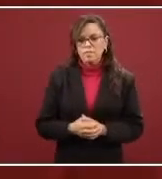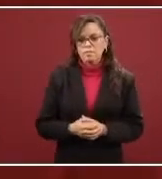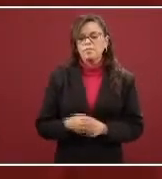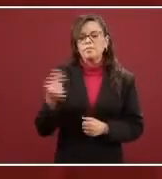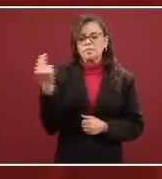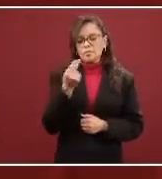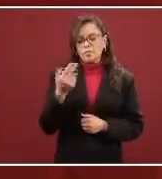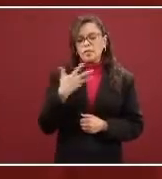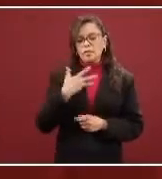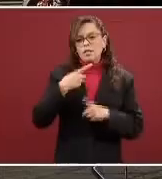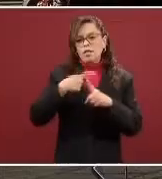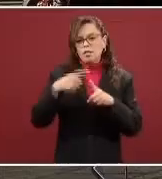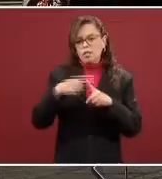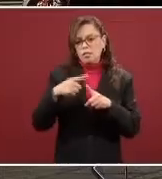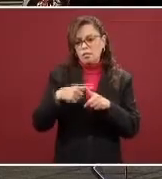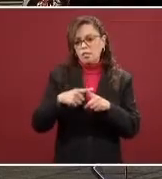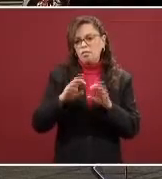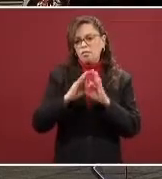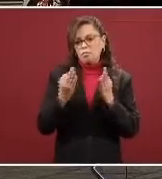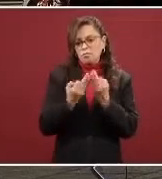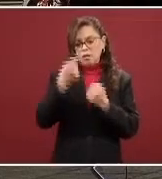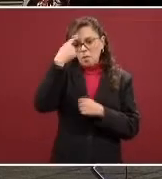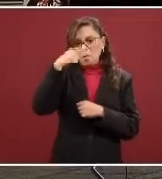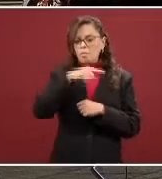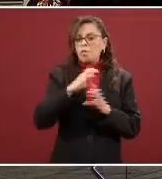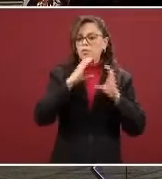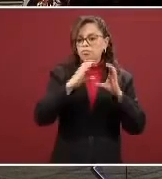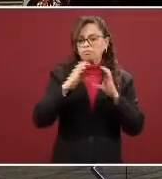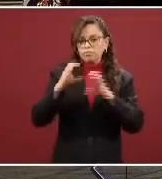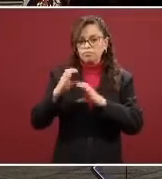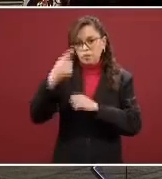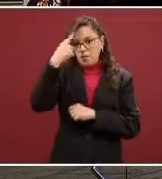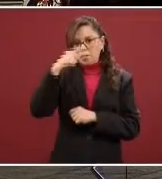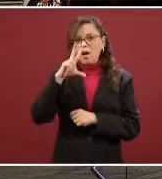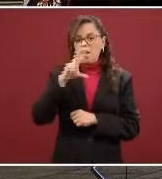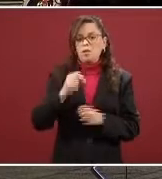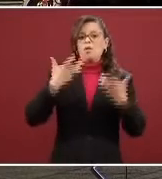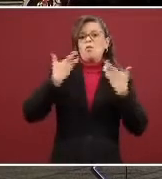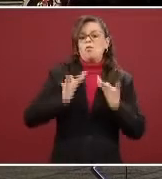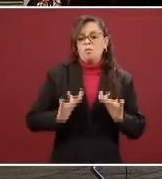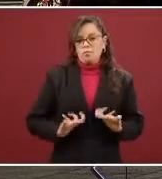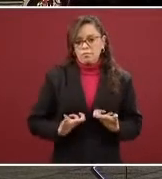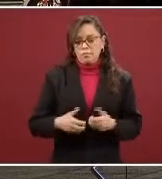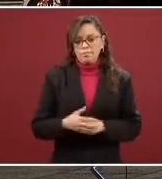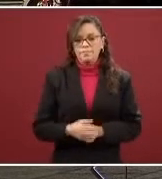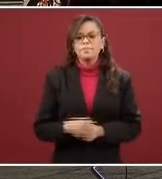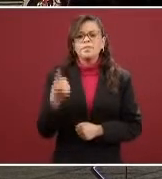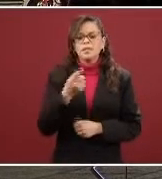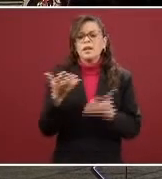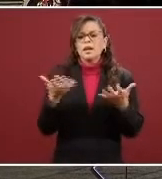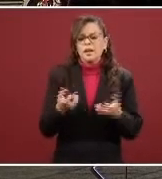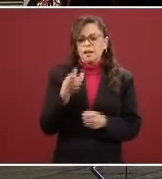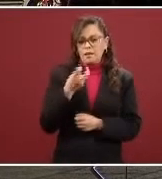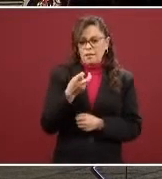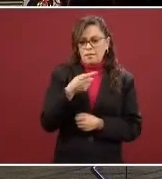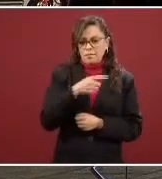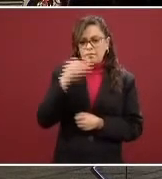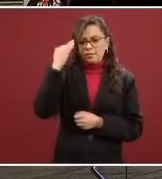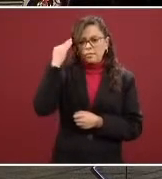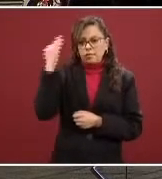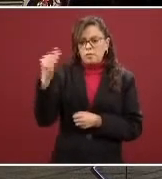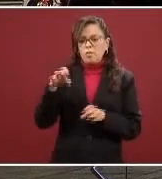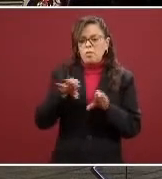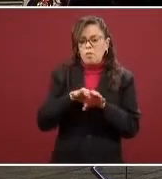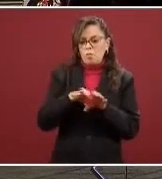de prevención para que no lleguemos al pánico. ¿Qué va a suceder en este periodo y en esta jornada de sano distanciamiento? Pues va a